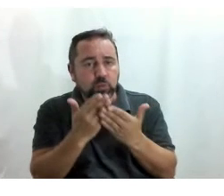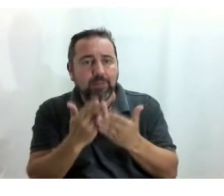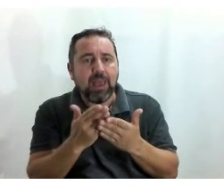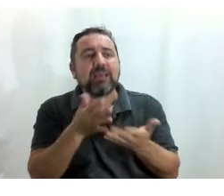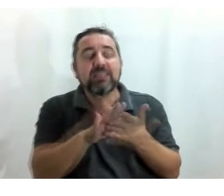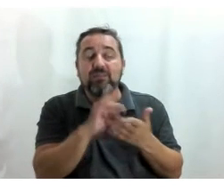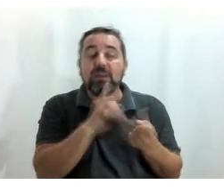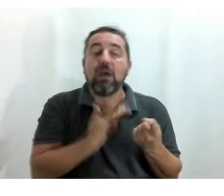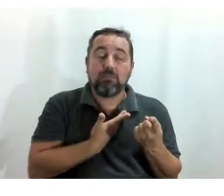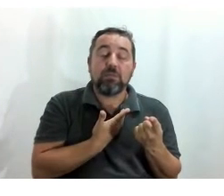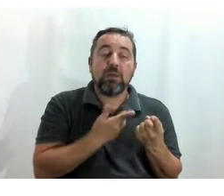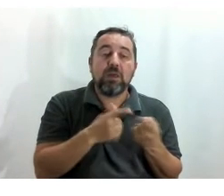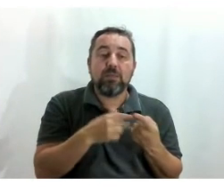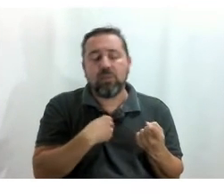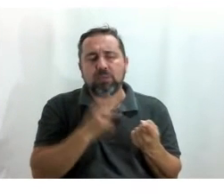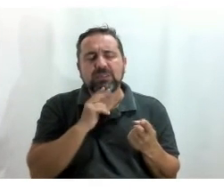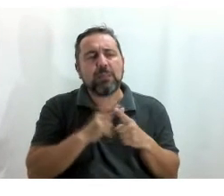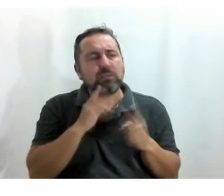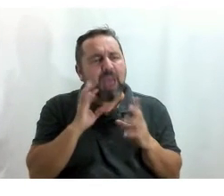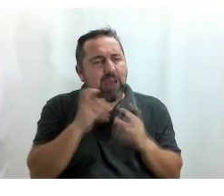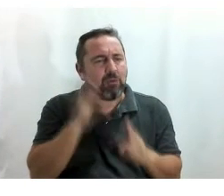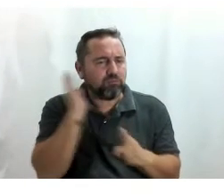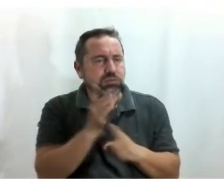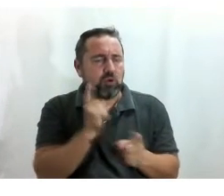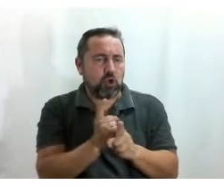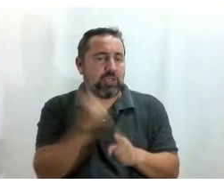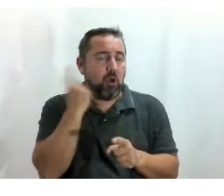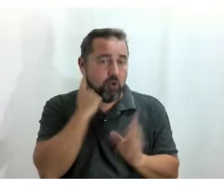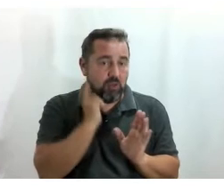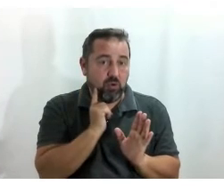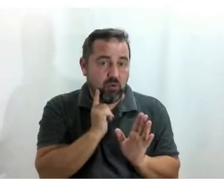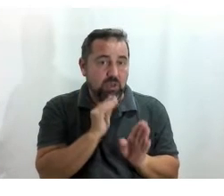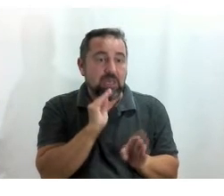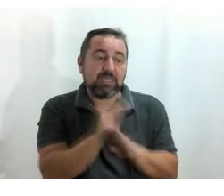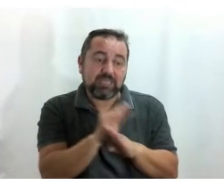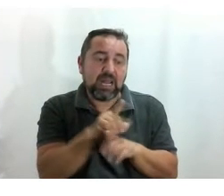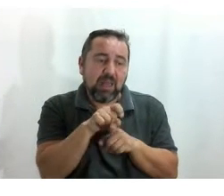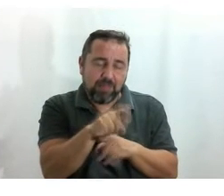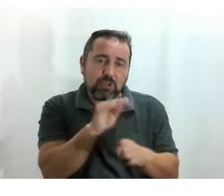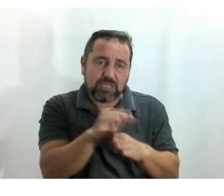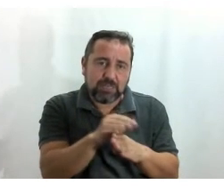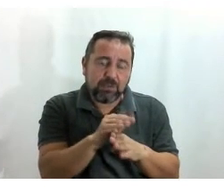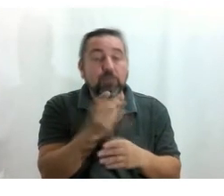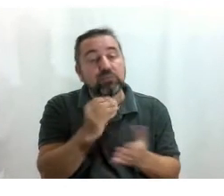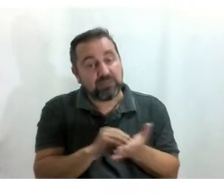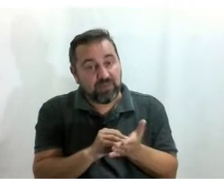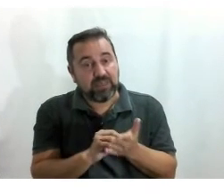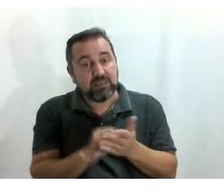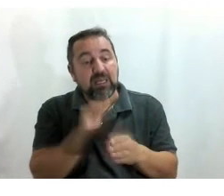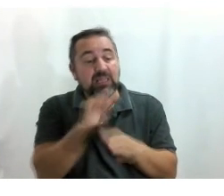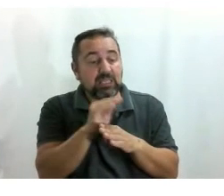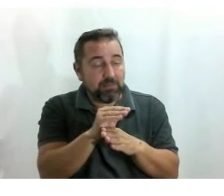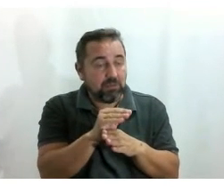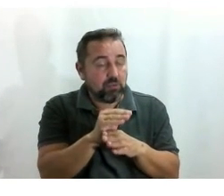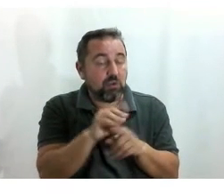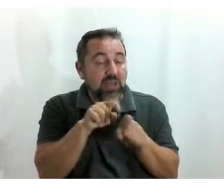indicador si estamos siendo demasiado agresivos con el oído. Hay que tratar el cáncer, pero en muchas ocasiones, tratando el cáncer,